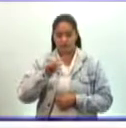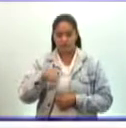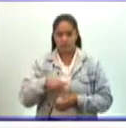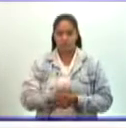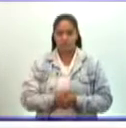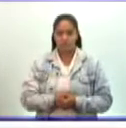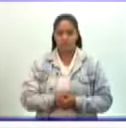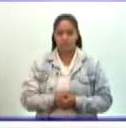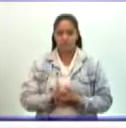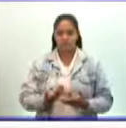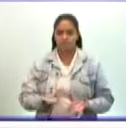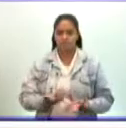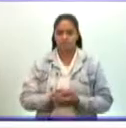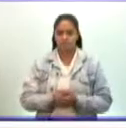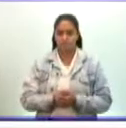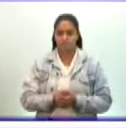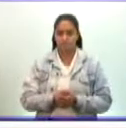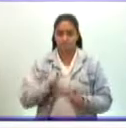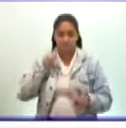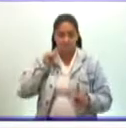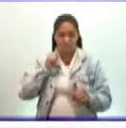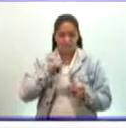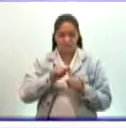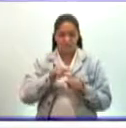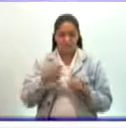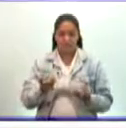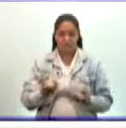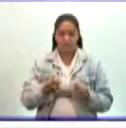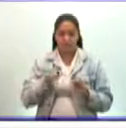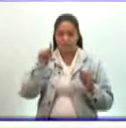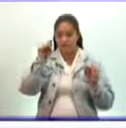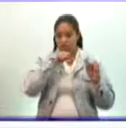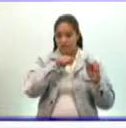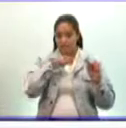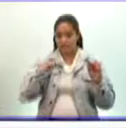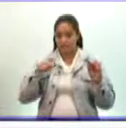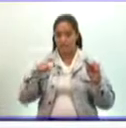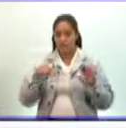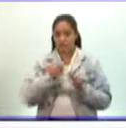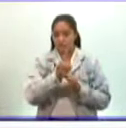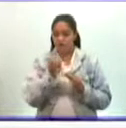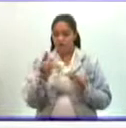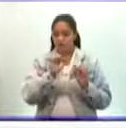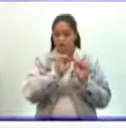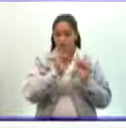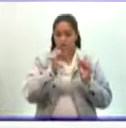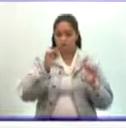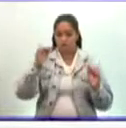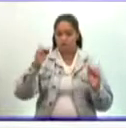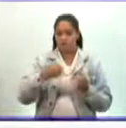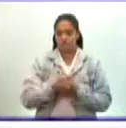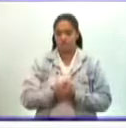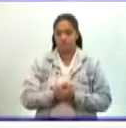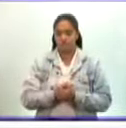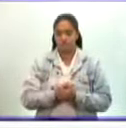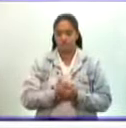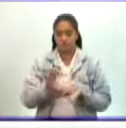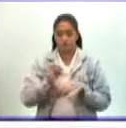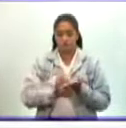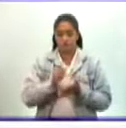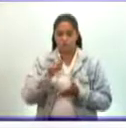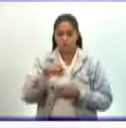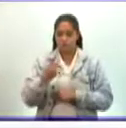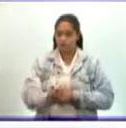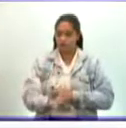Vamos entonces a identificar en nuestra figura cada uno de los segmentos que nos indican en la orden del